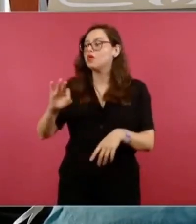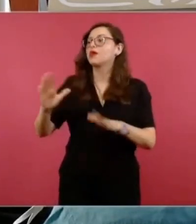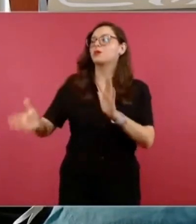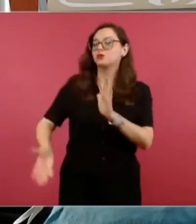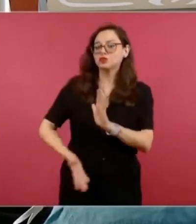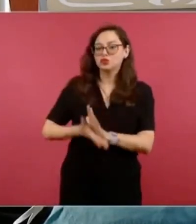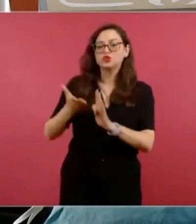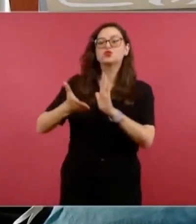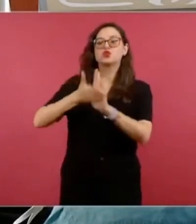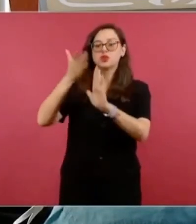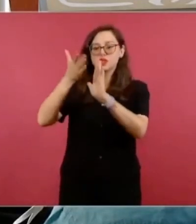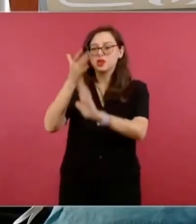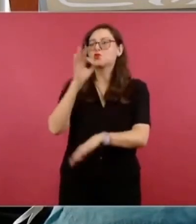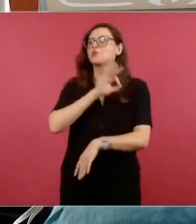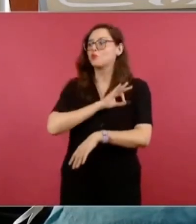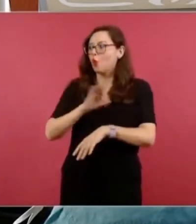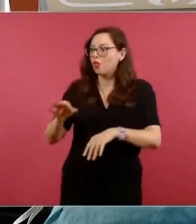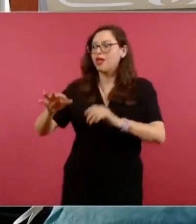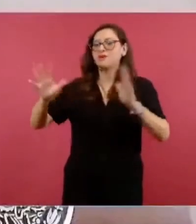hemos hecho?